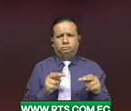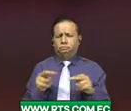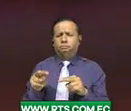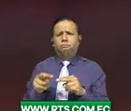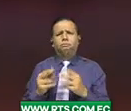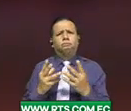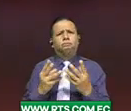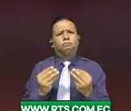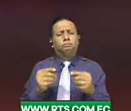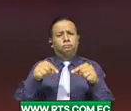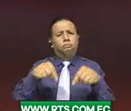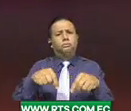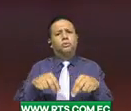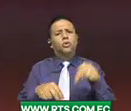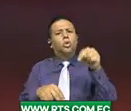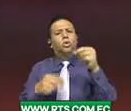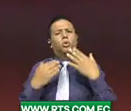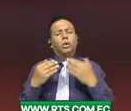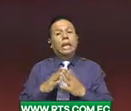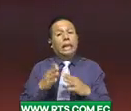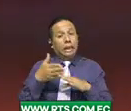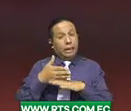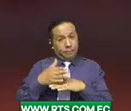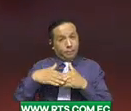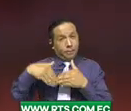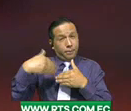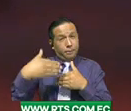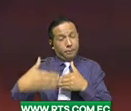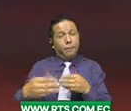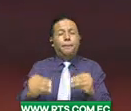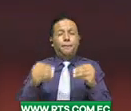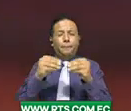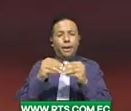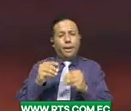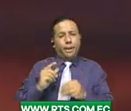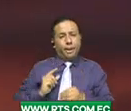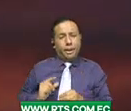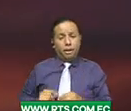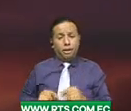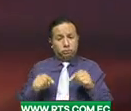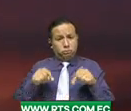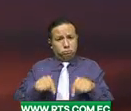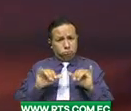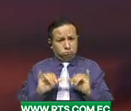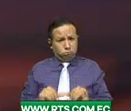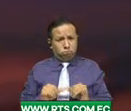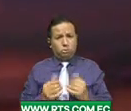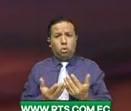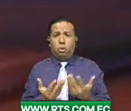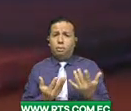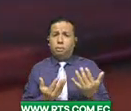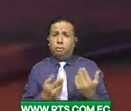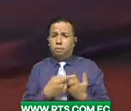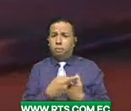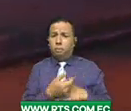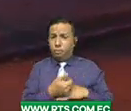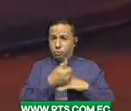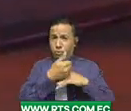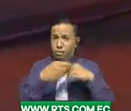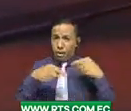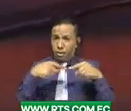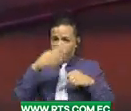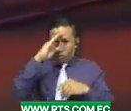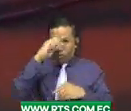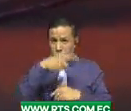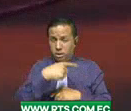acá en el norte de la ciudad de Guayaquil. Más adelante nosotros vamos a tener detalles. Vamos a esperar un poco a que la autoridad de seguridad haga el el trabajo que